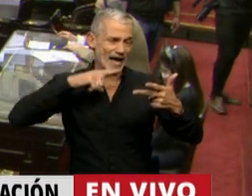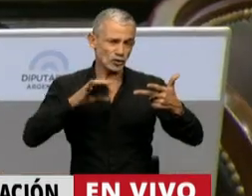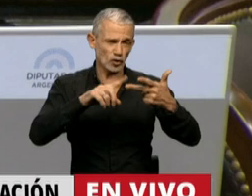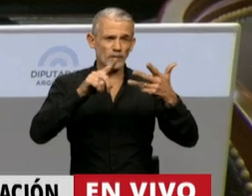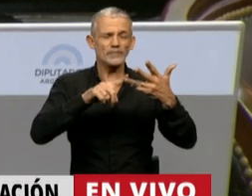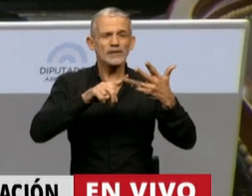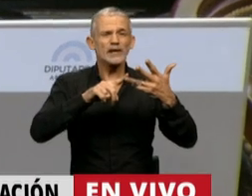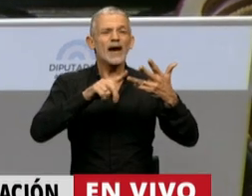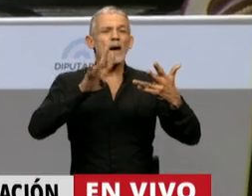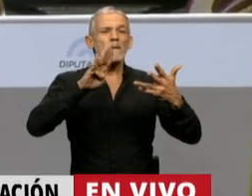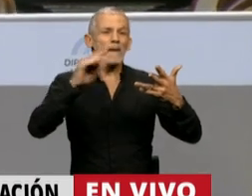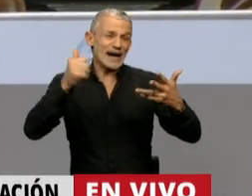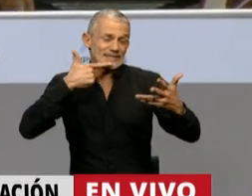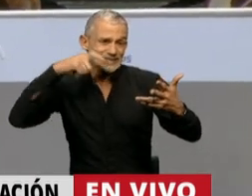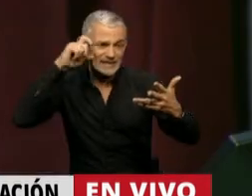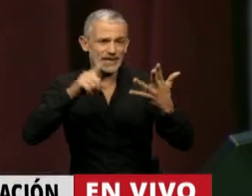Don mig